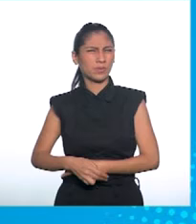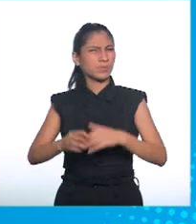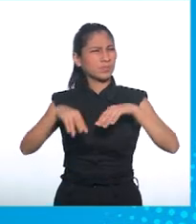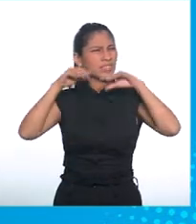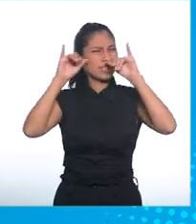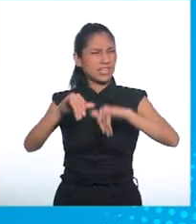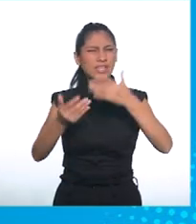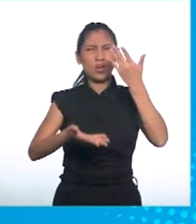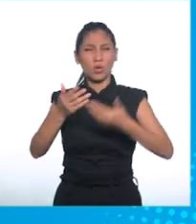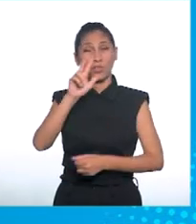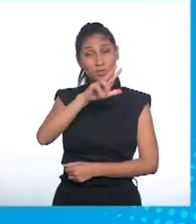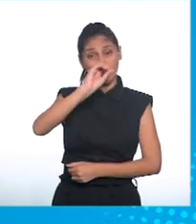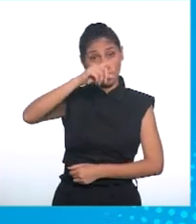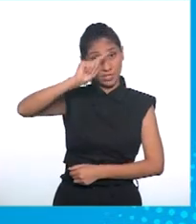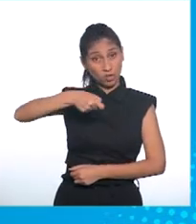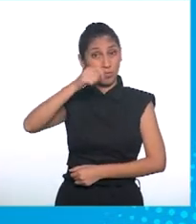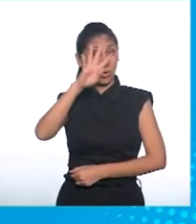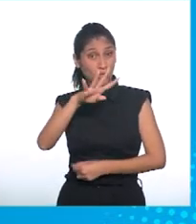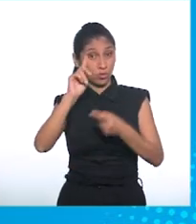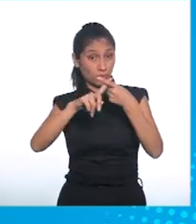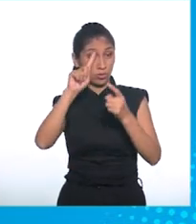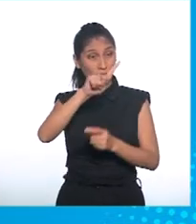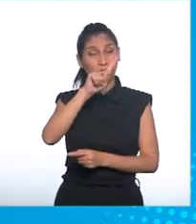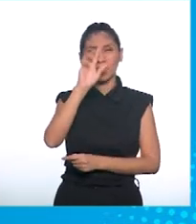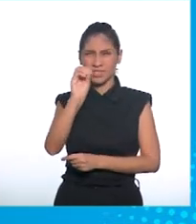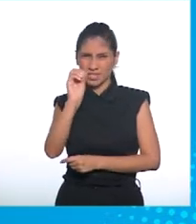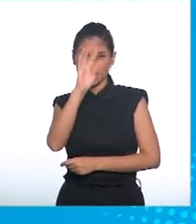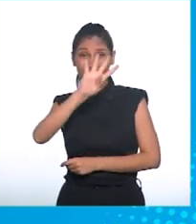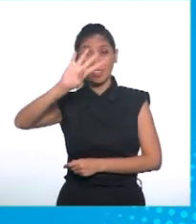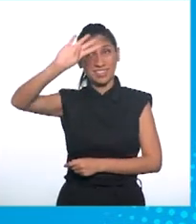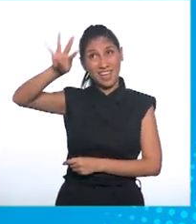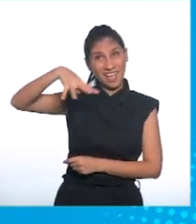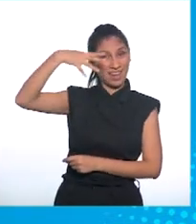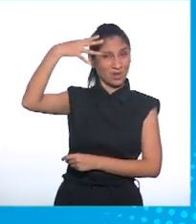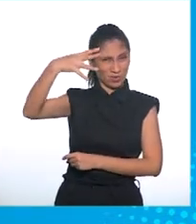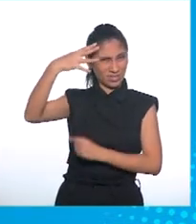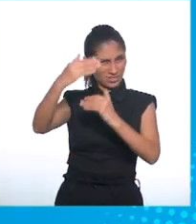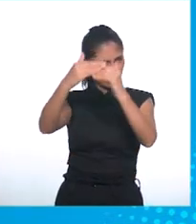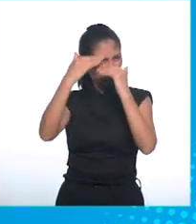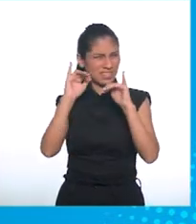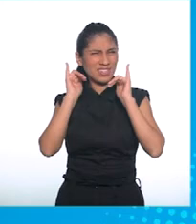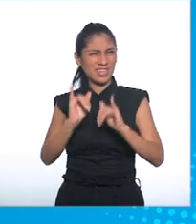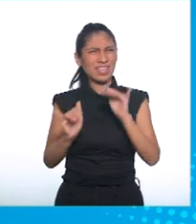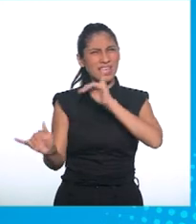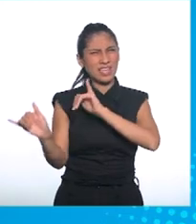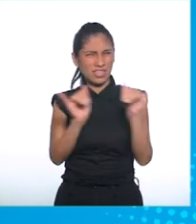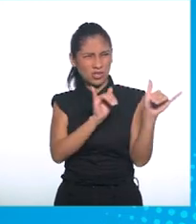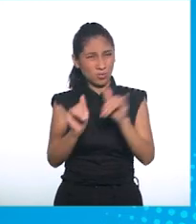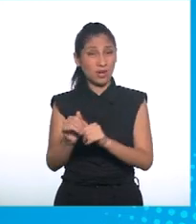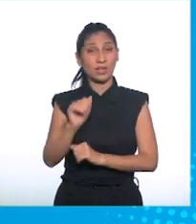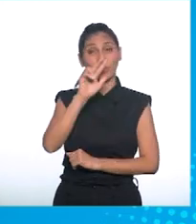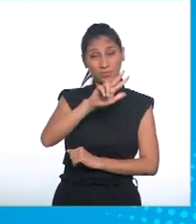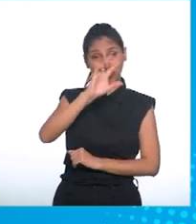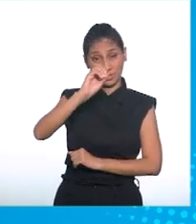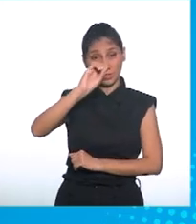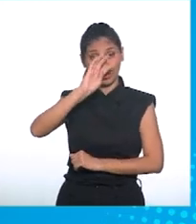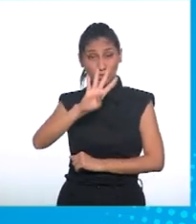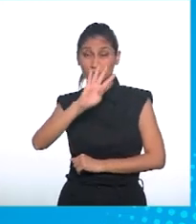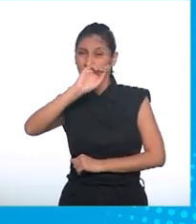entonces 30,4 por 10 a la cuarta, lo que representa